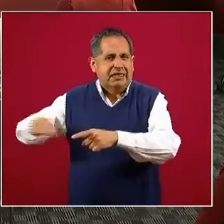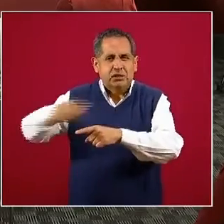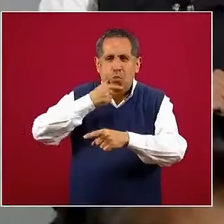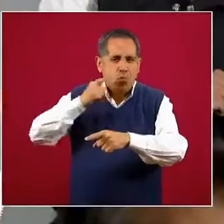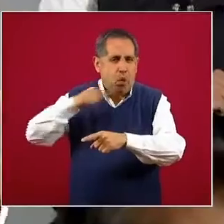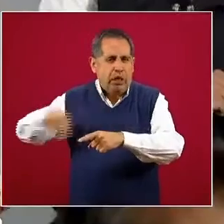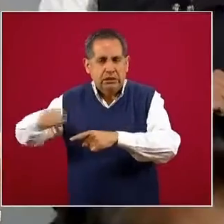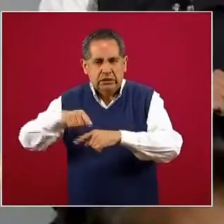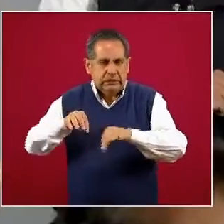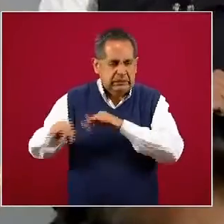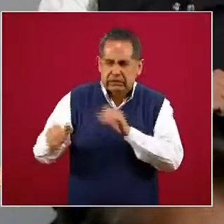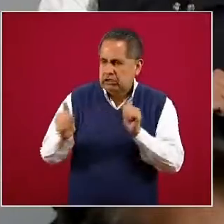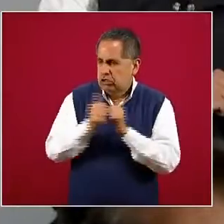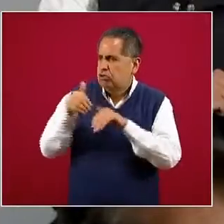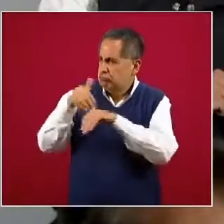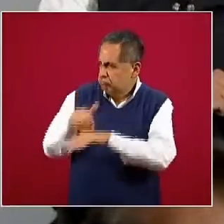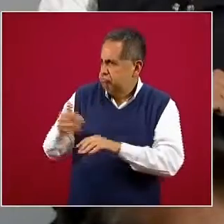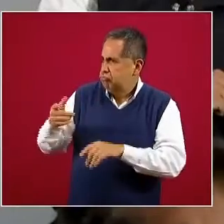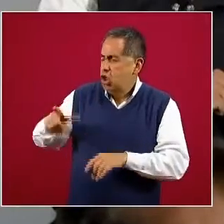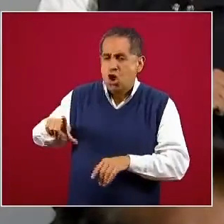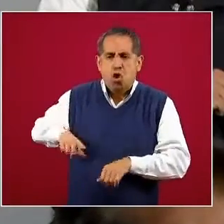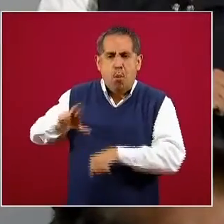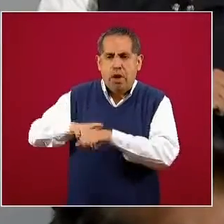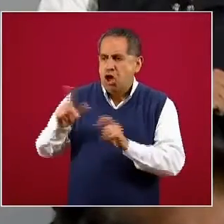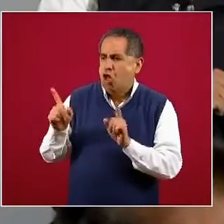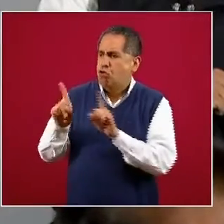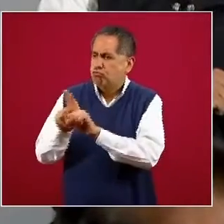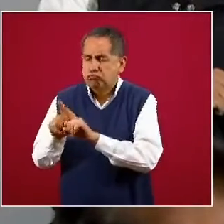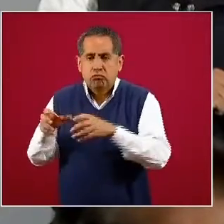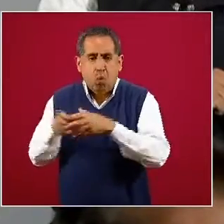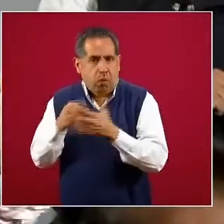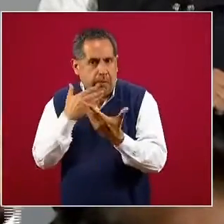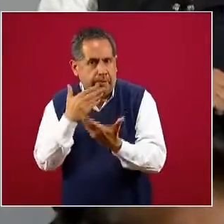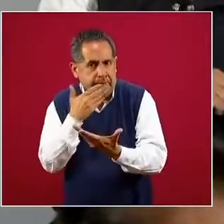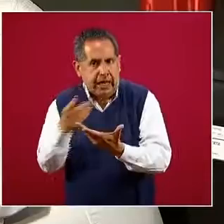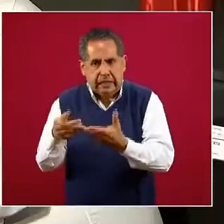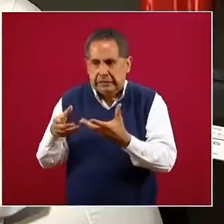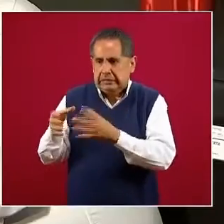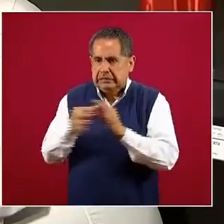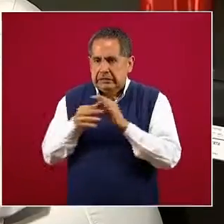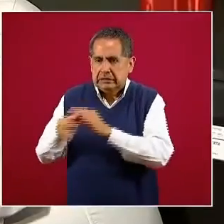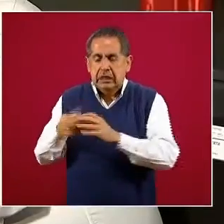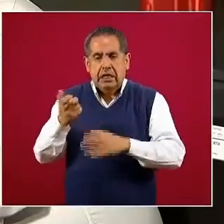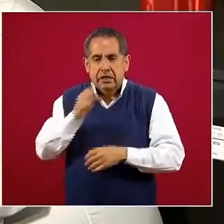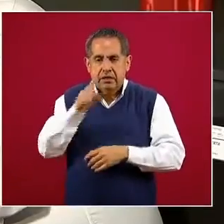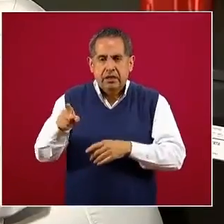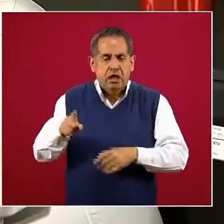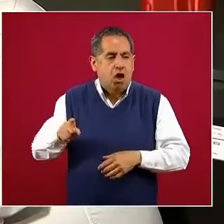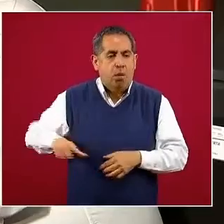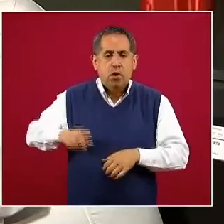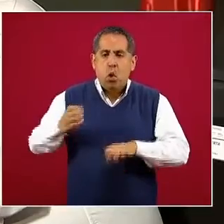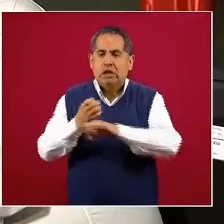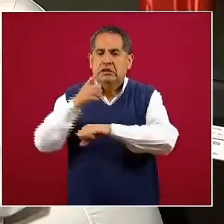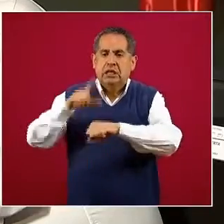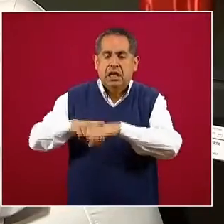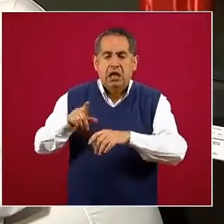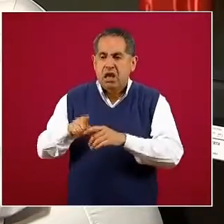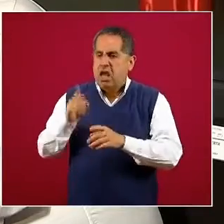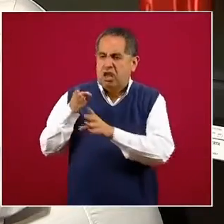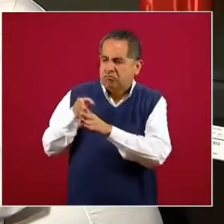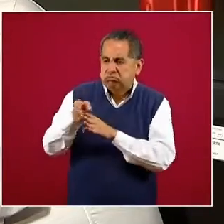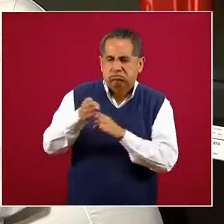ellos, sino al público, es que no son 10, son 9, porque el gobernador Javier Corral se ha deslindado de